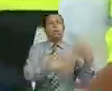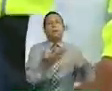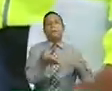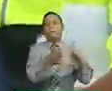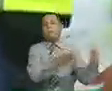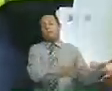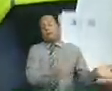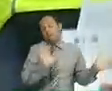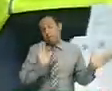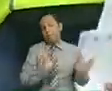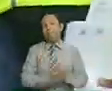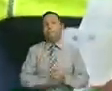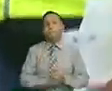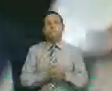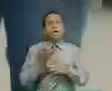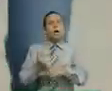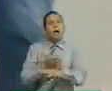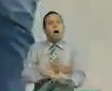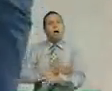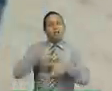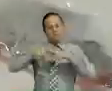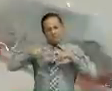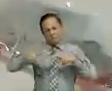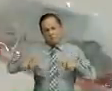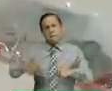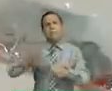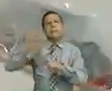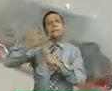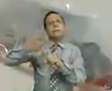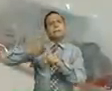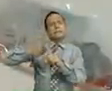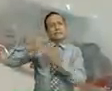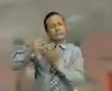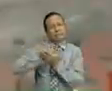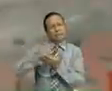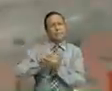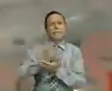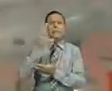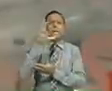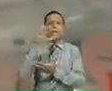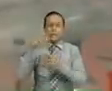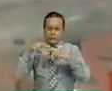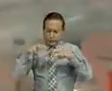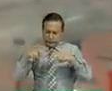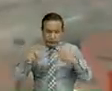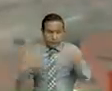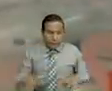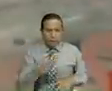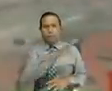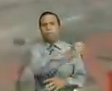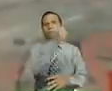de 13 semanas de investigación, informó Jorge Salazar.